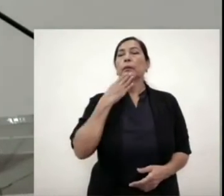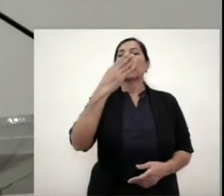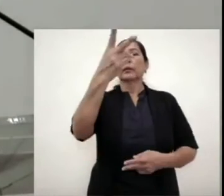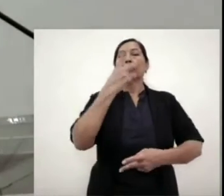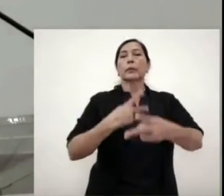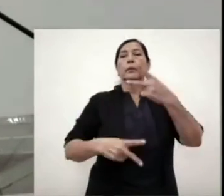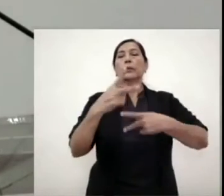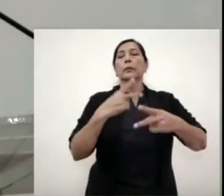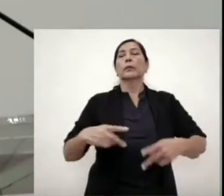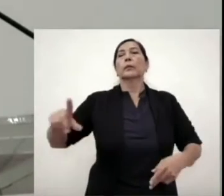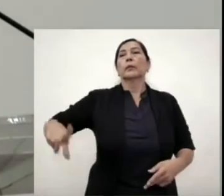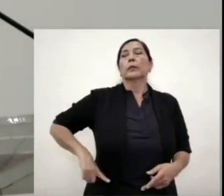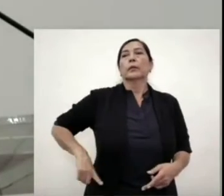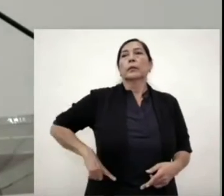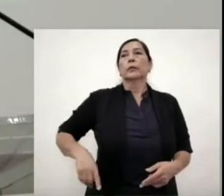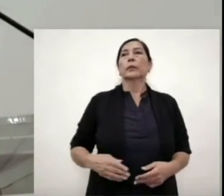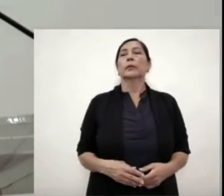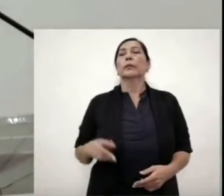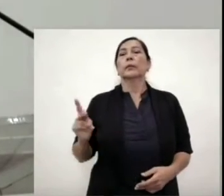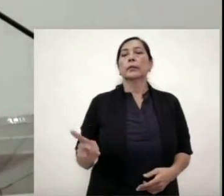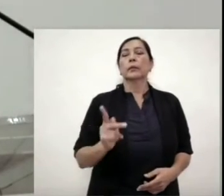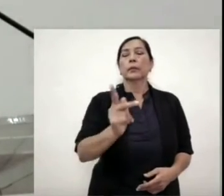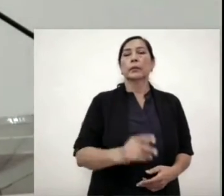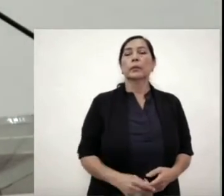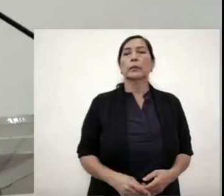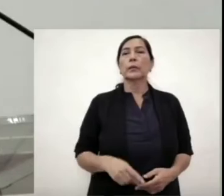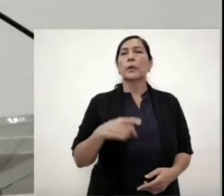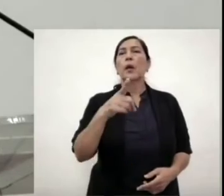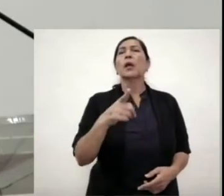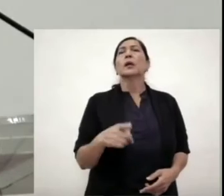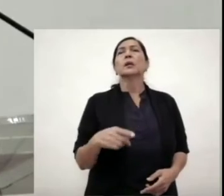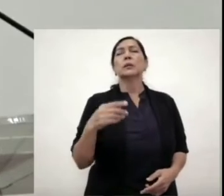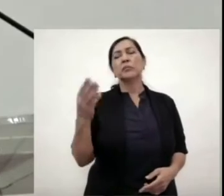Bienvenido, señor gobernador. Mi pregunta es, ¿qué opinión